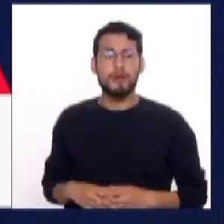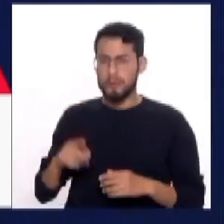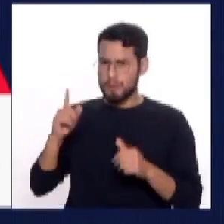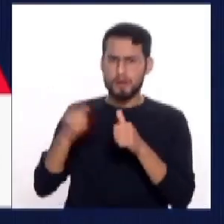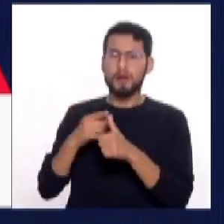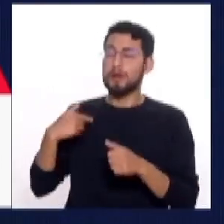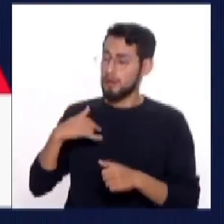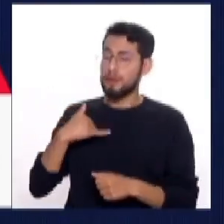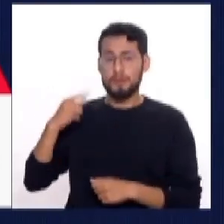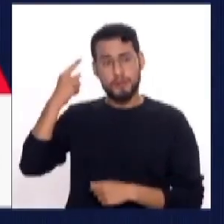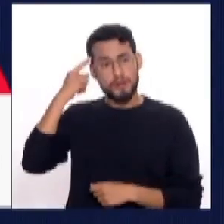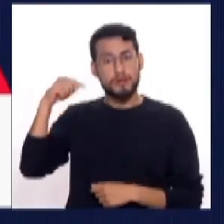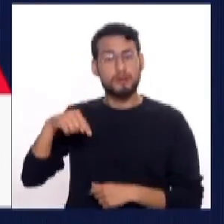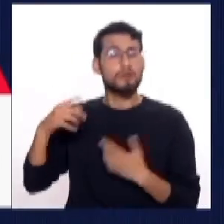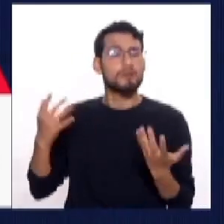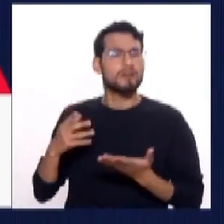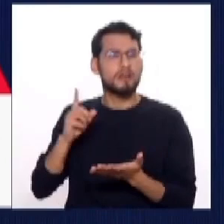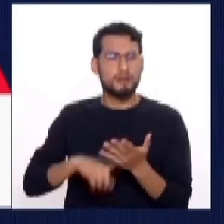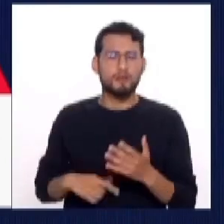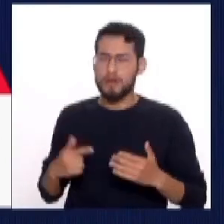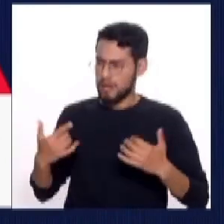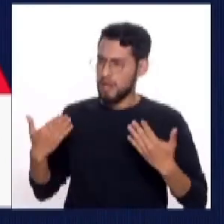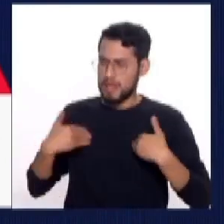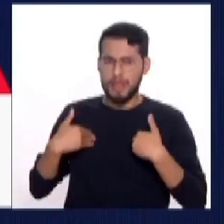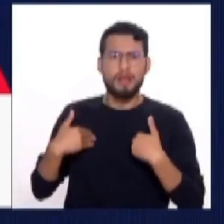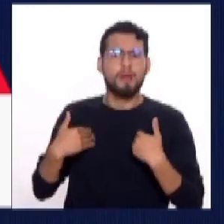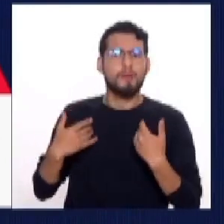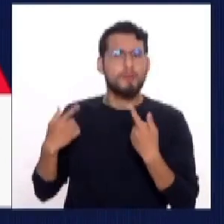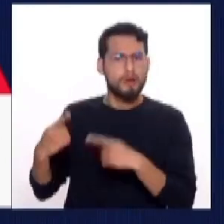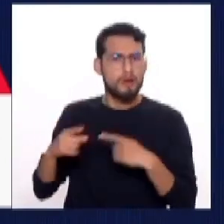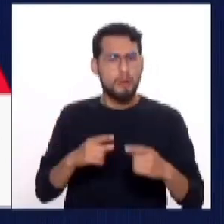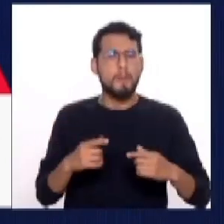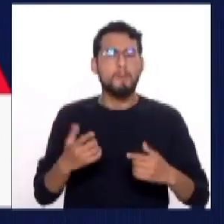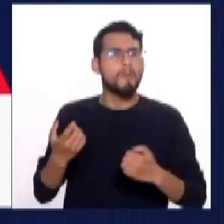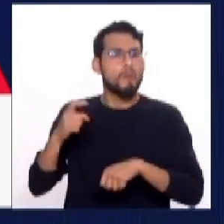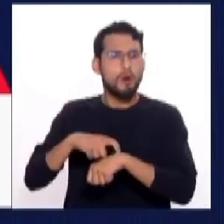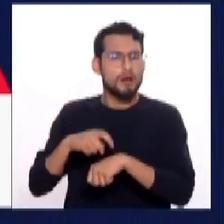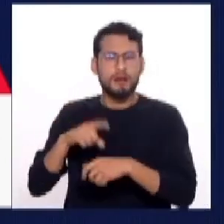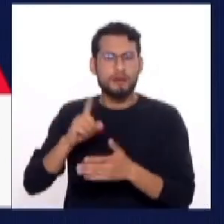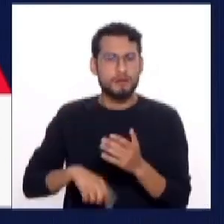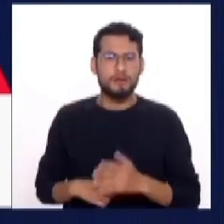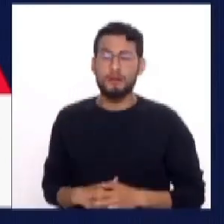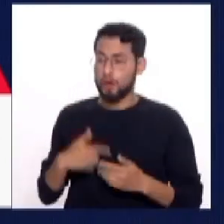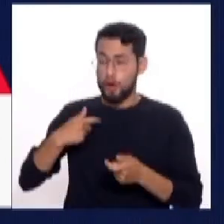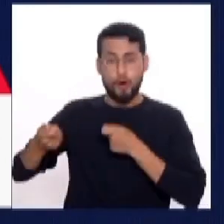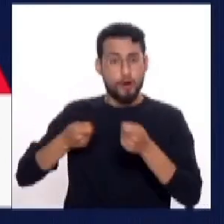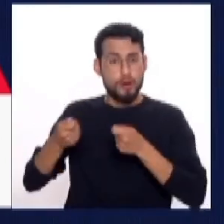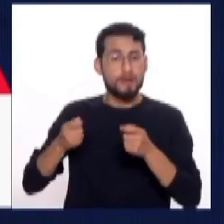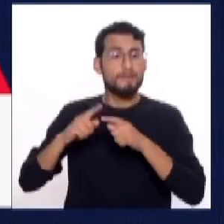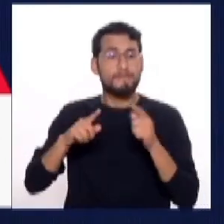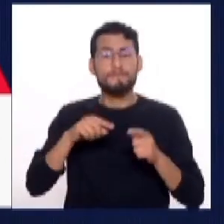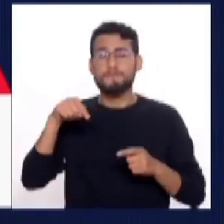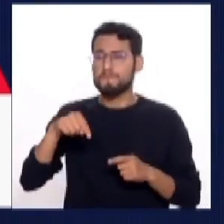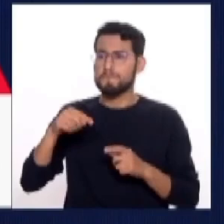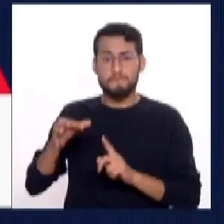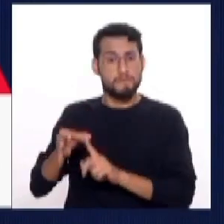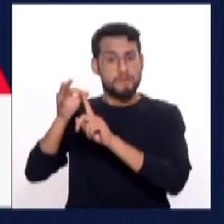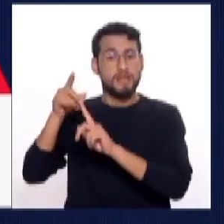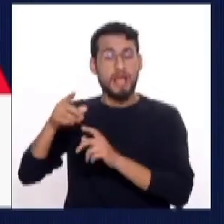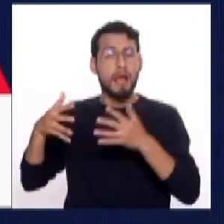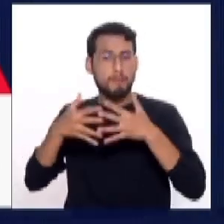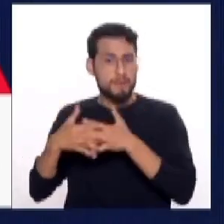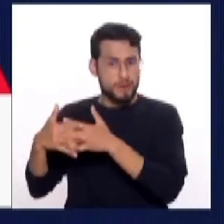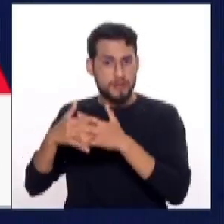plenamente también me parece que nosotros estamos viviendo un momento en el que tenemos a gobernantes y dirigentes singulares en las